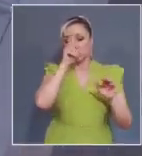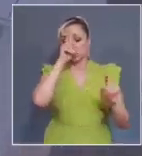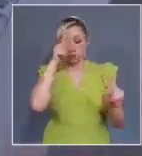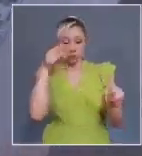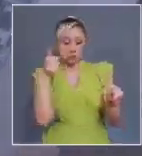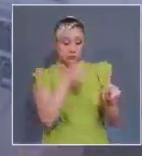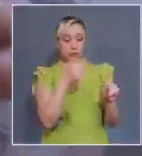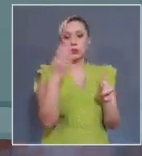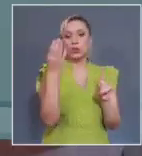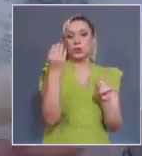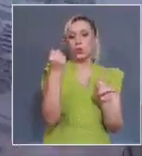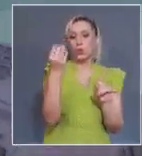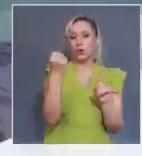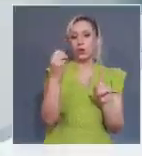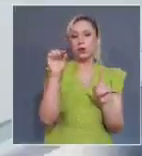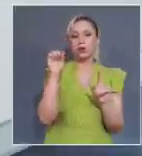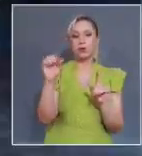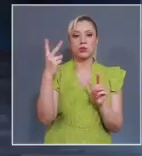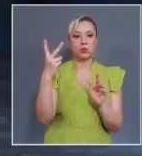9.2%.